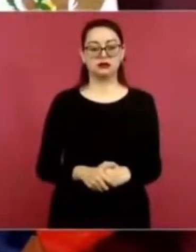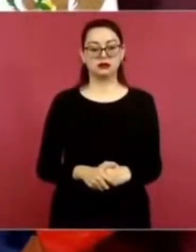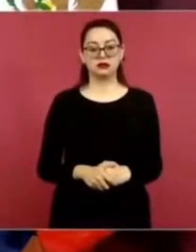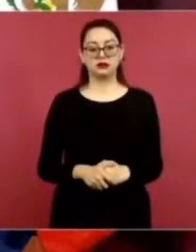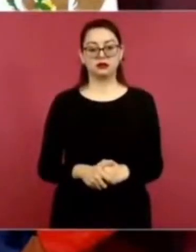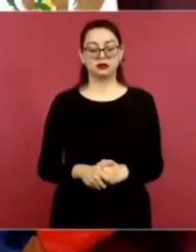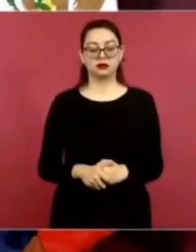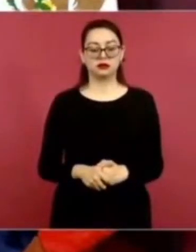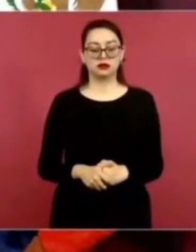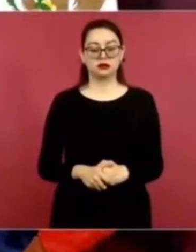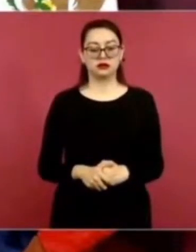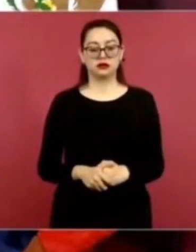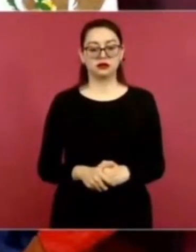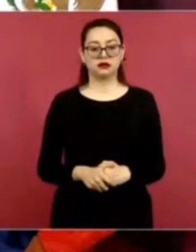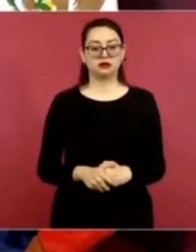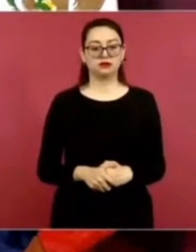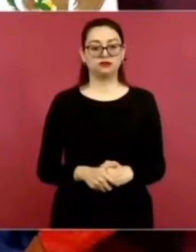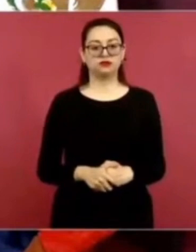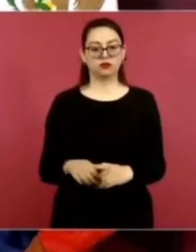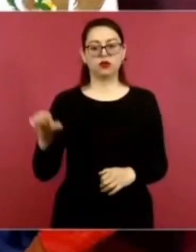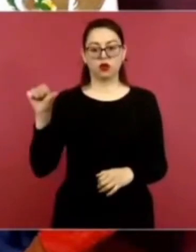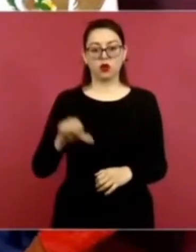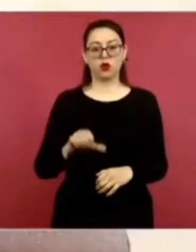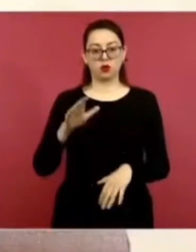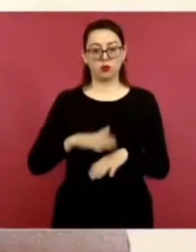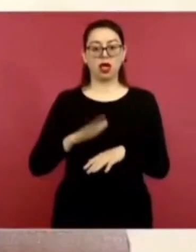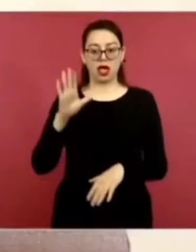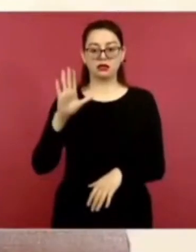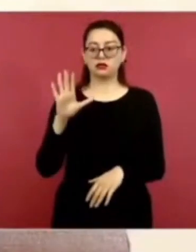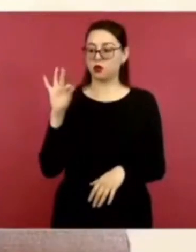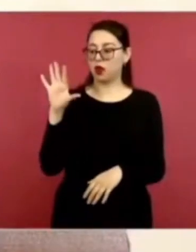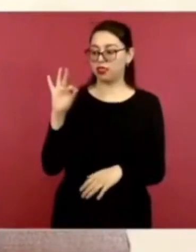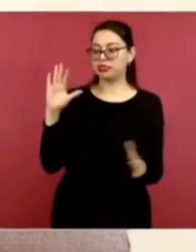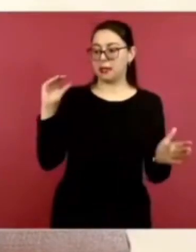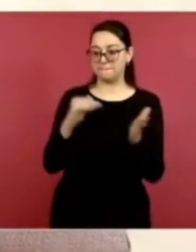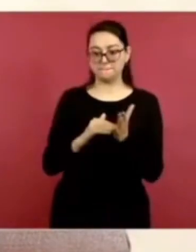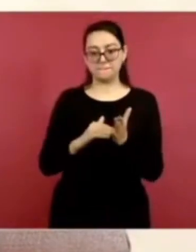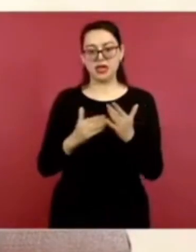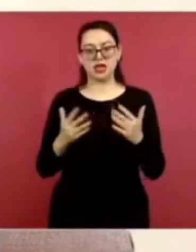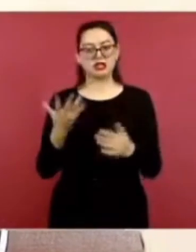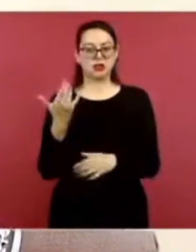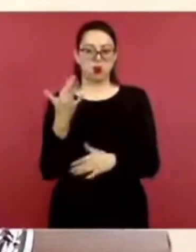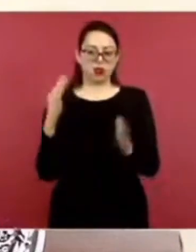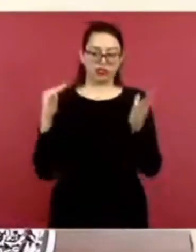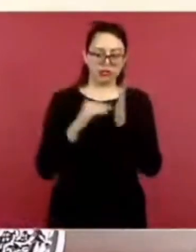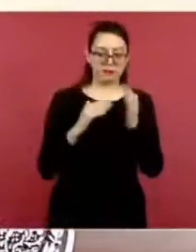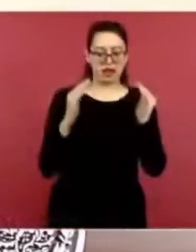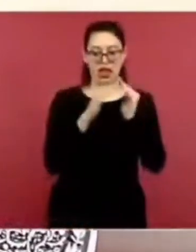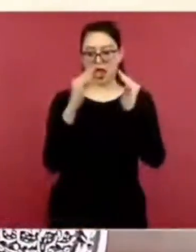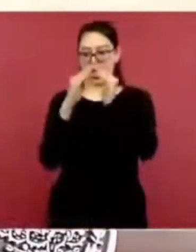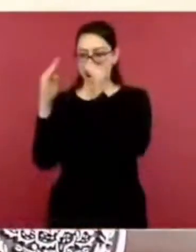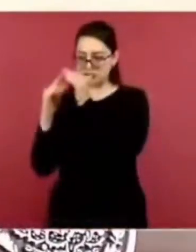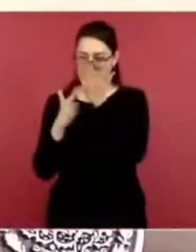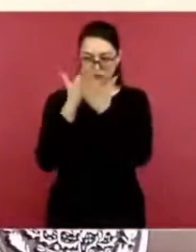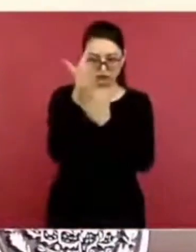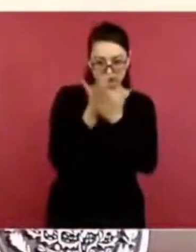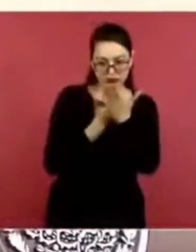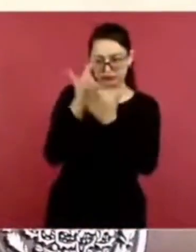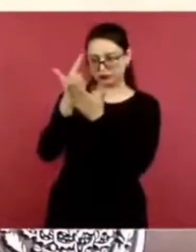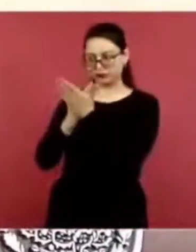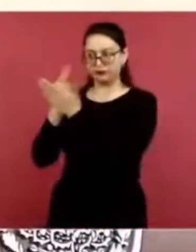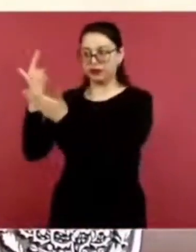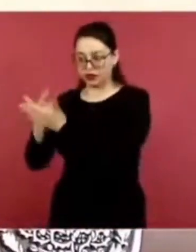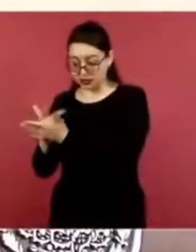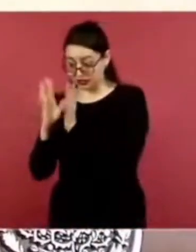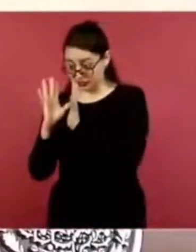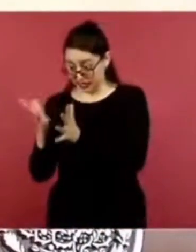lo menos un poco más, como 40,000, 50,000. Entonces, pero no esperar a terminar el censo, sino que ya